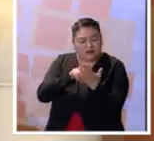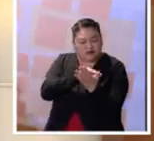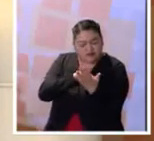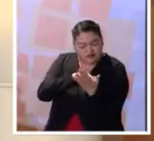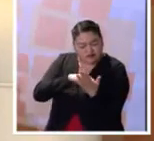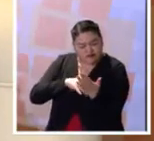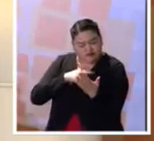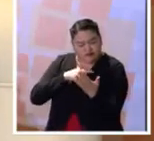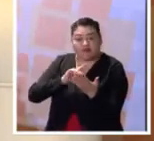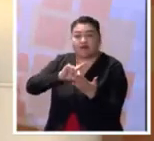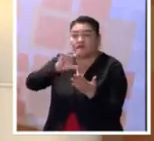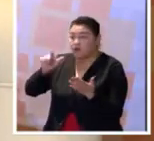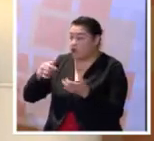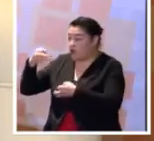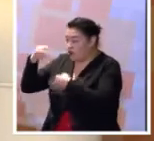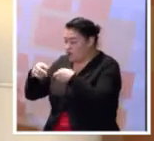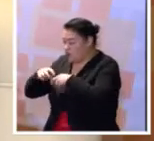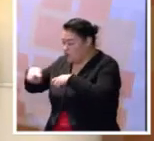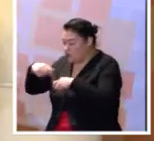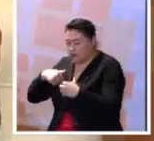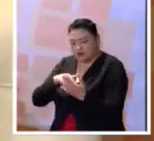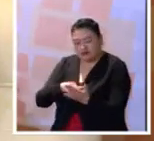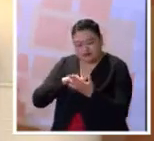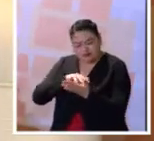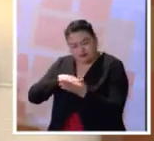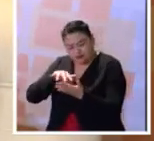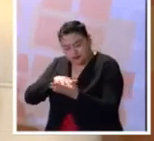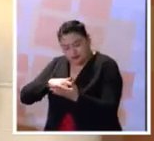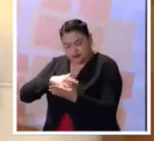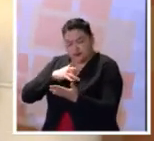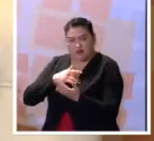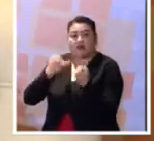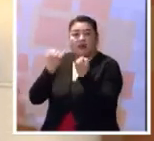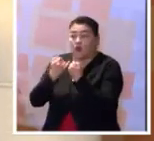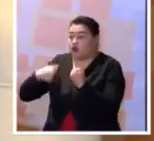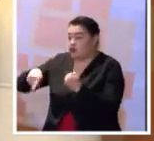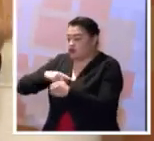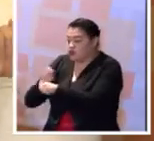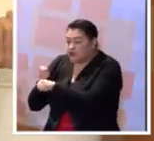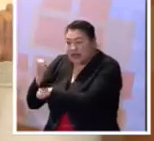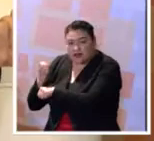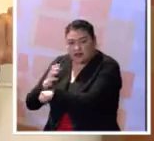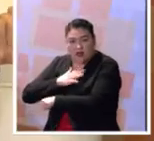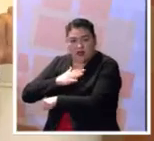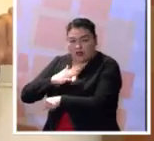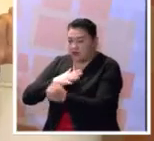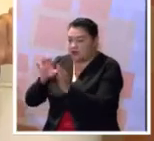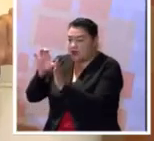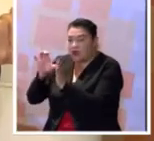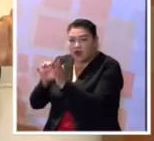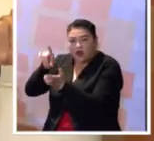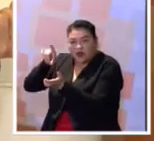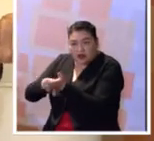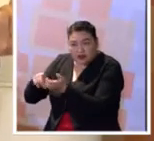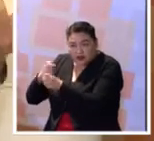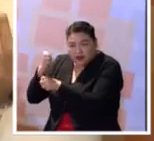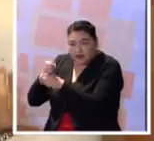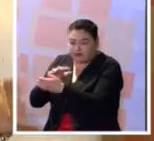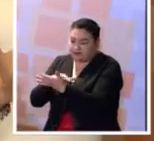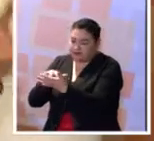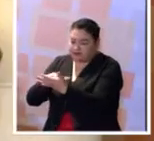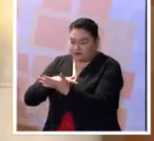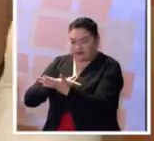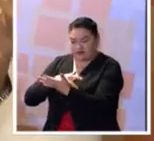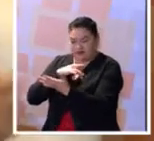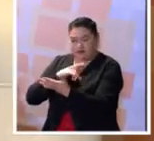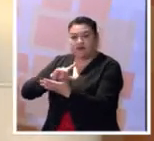interpretación que los propios tribunales tenemos de las normas en lo local, desde estos parámetros de interpretación conforme a los